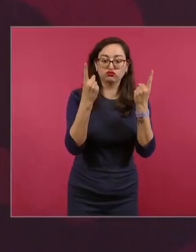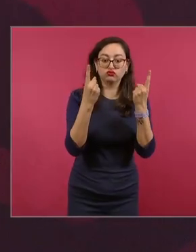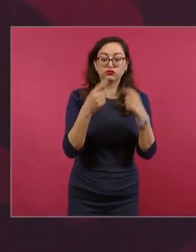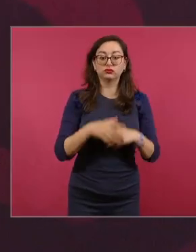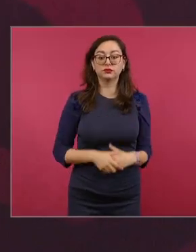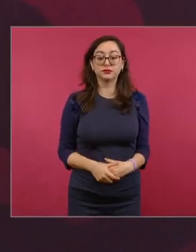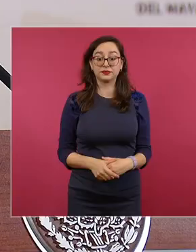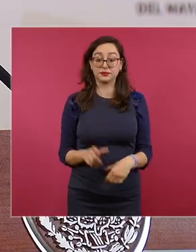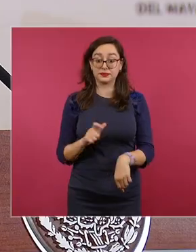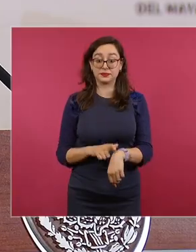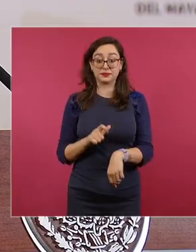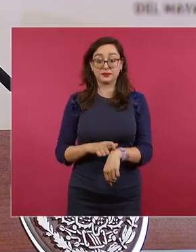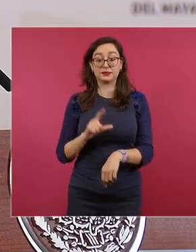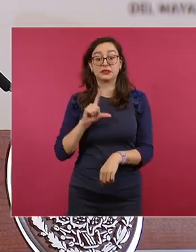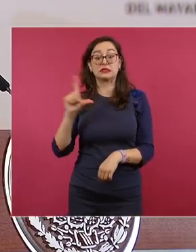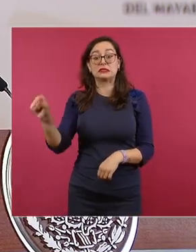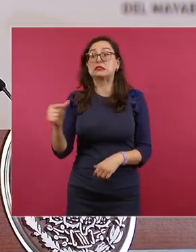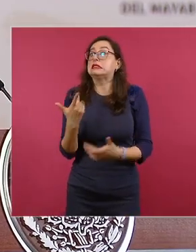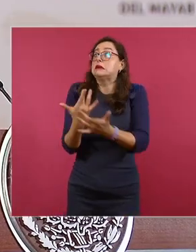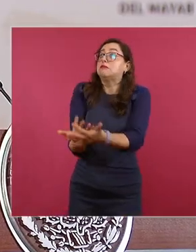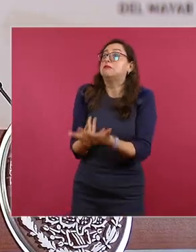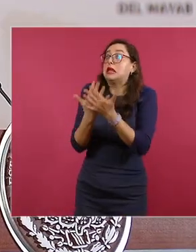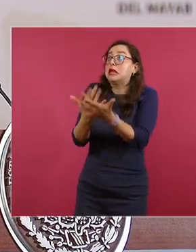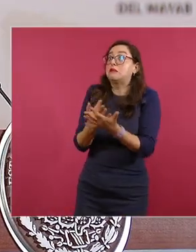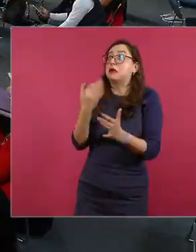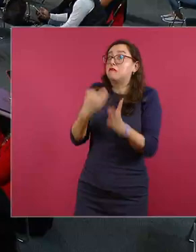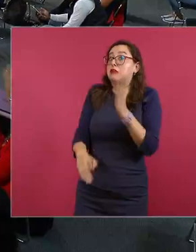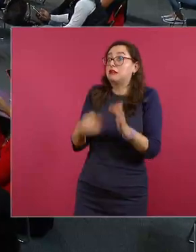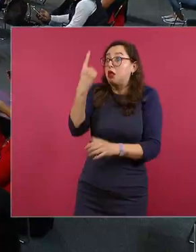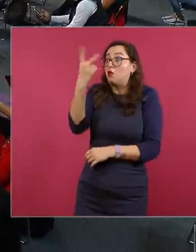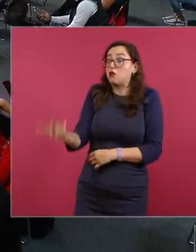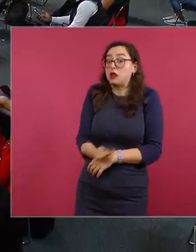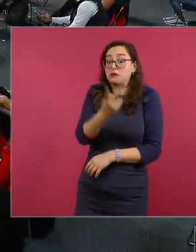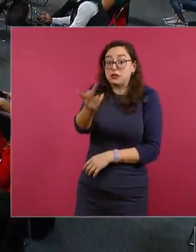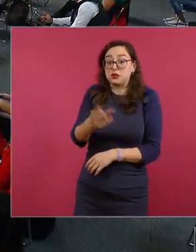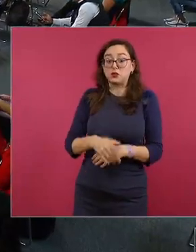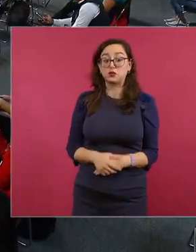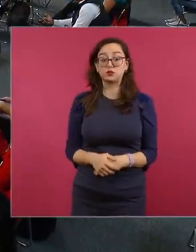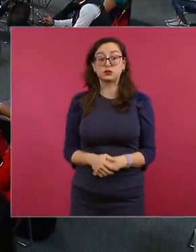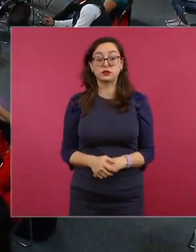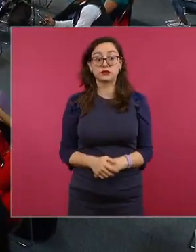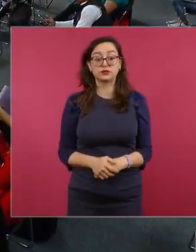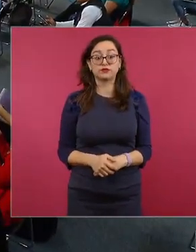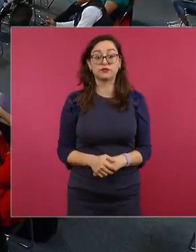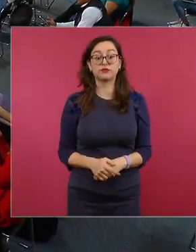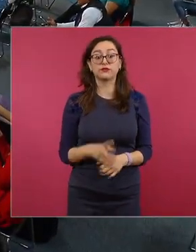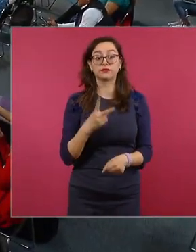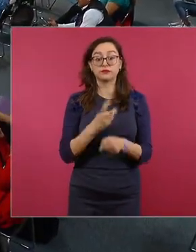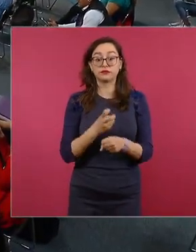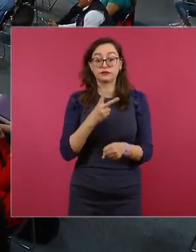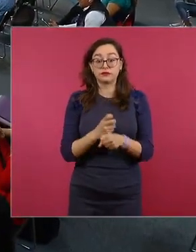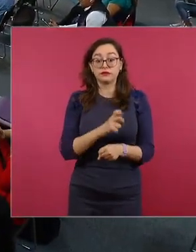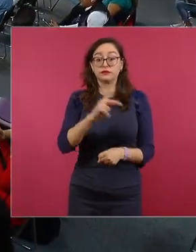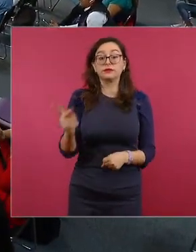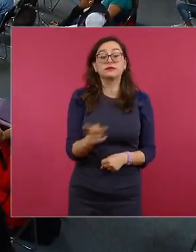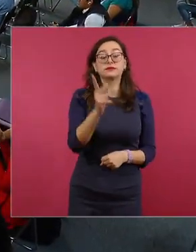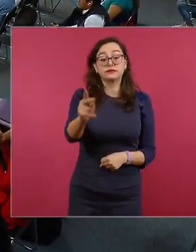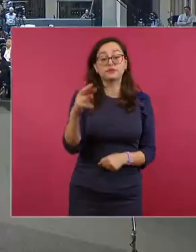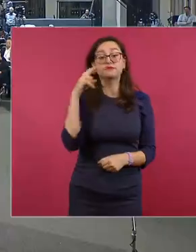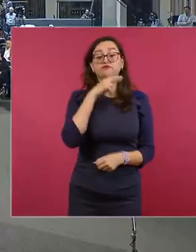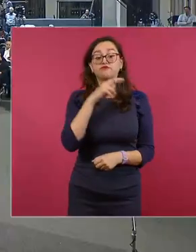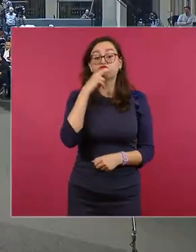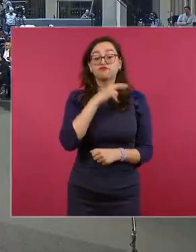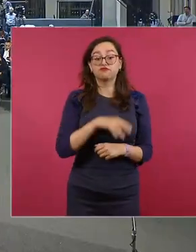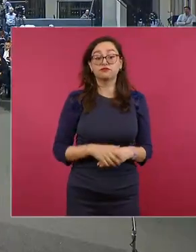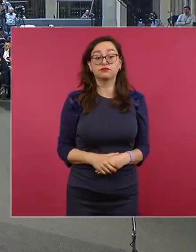Ya nos vamos, ¿eh? Espéreme, falta una pregunta. Yo nomás, espéreme. Segunda pregunta, señor presidente, rapidísimo. El